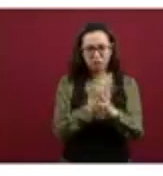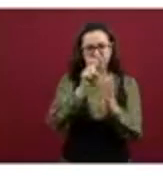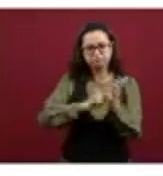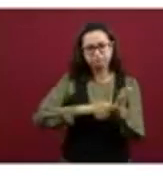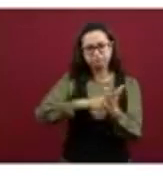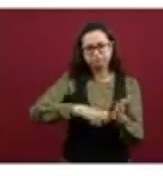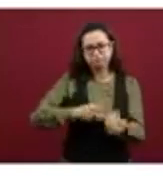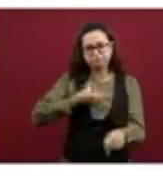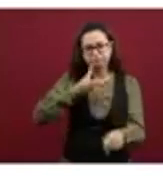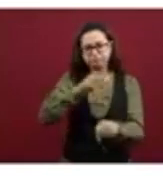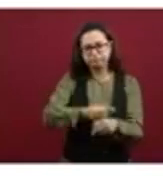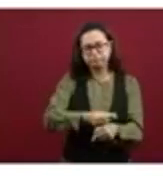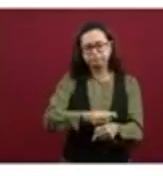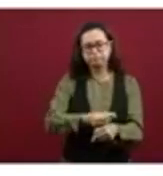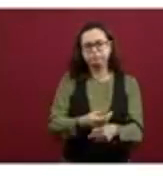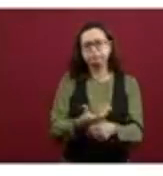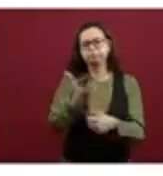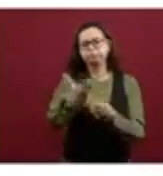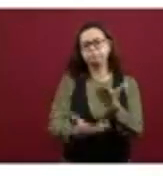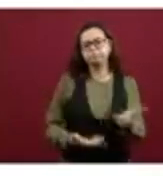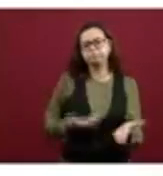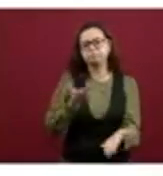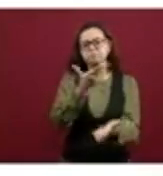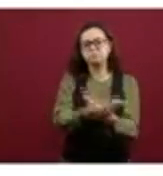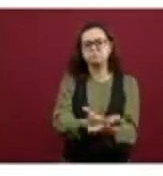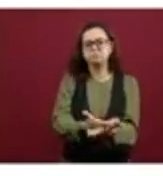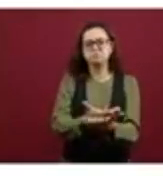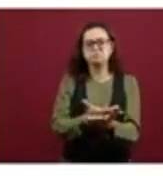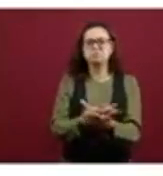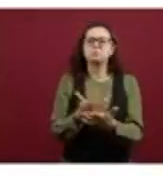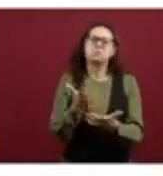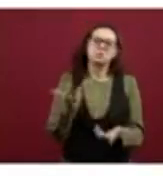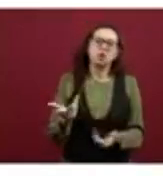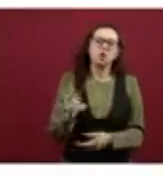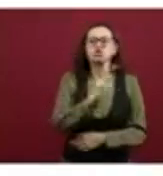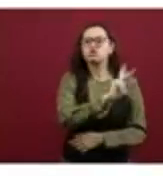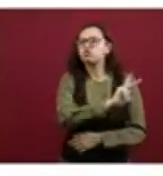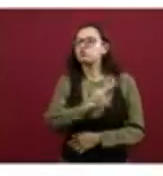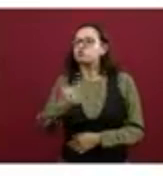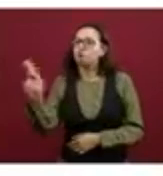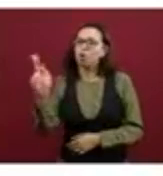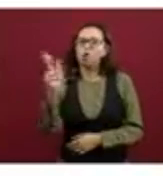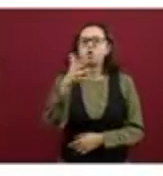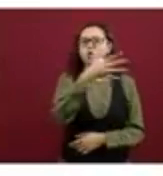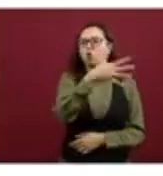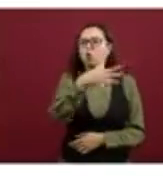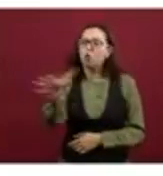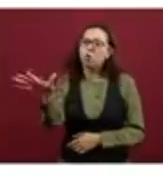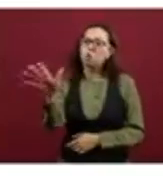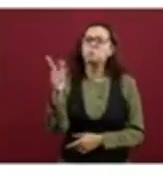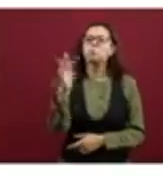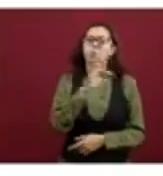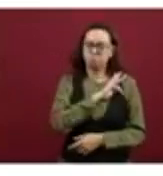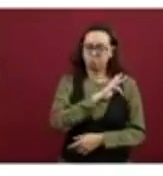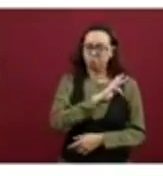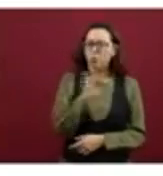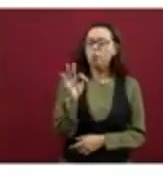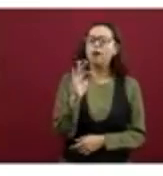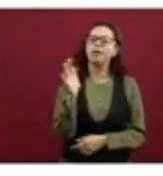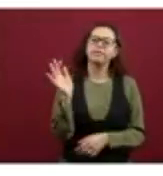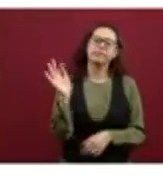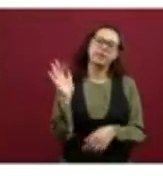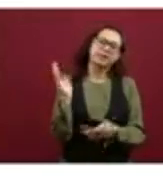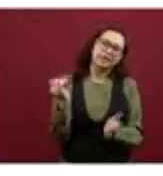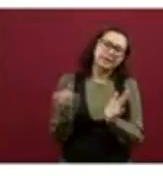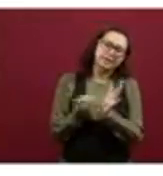se propusieron unas condonaciones generalizadas, universales, bajo ciertos requisitos, pero en términos generales,